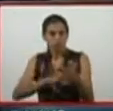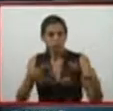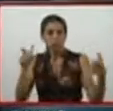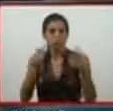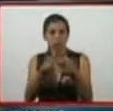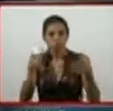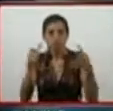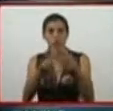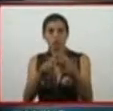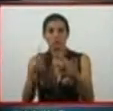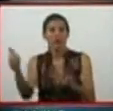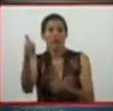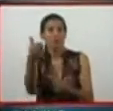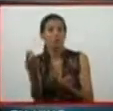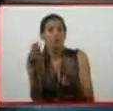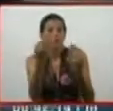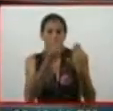como decimos, son